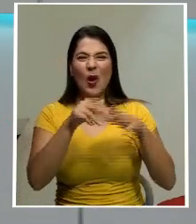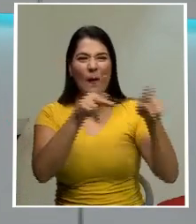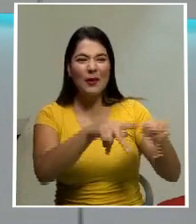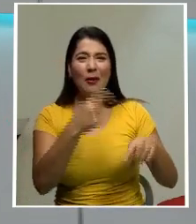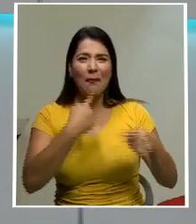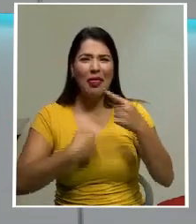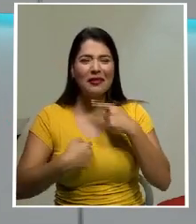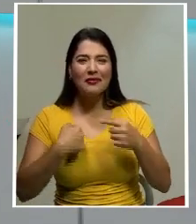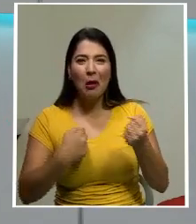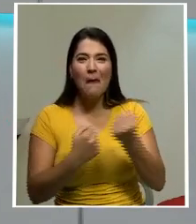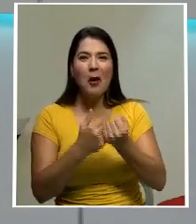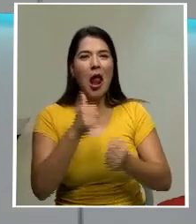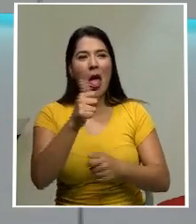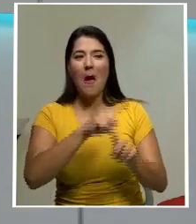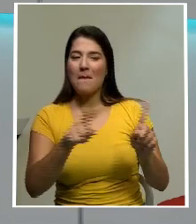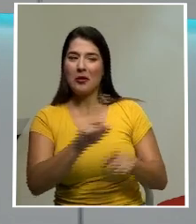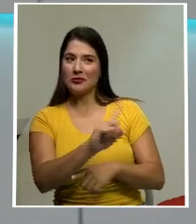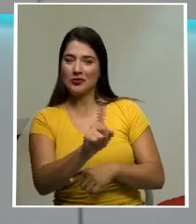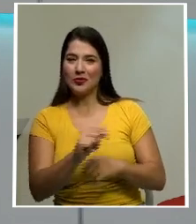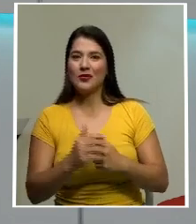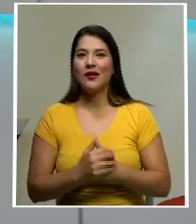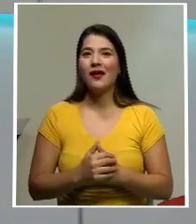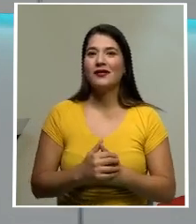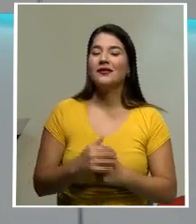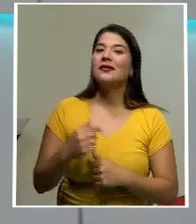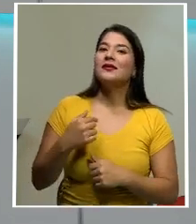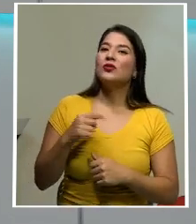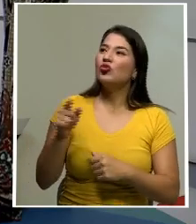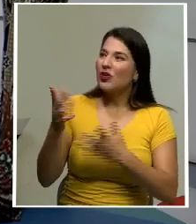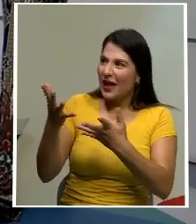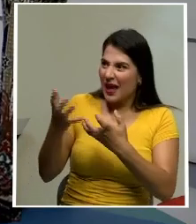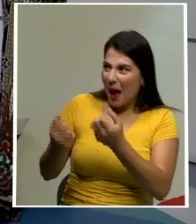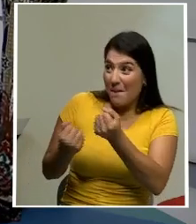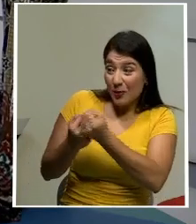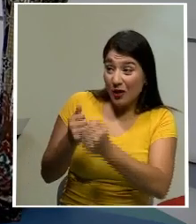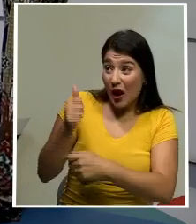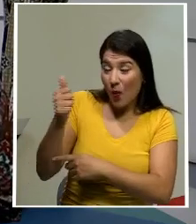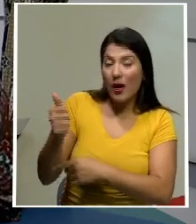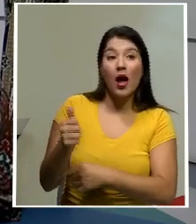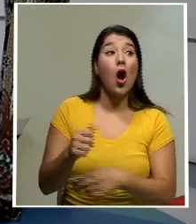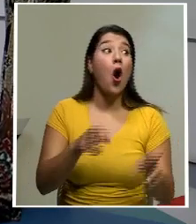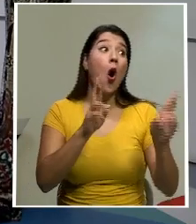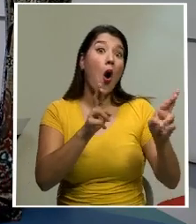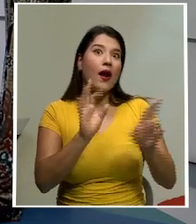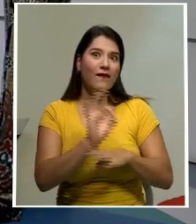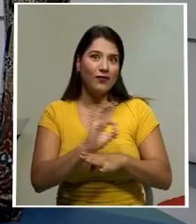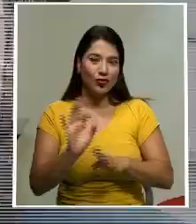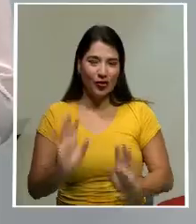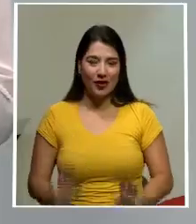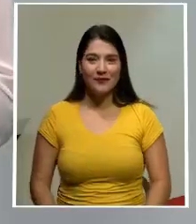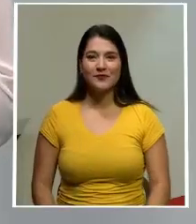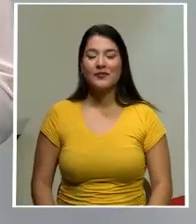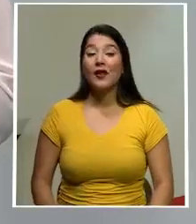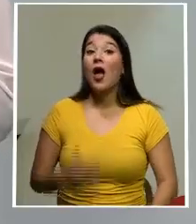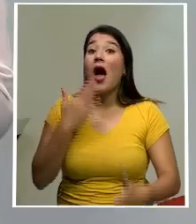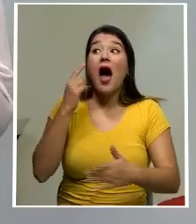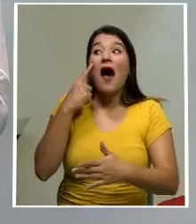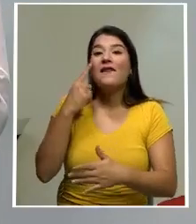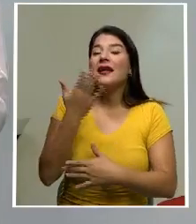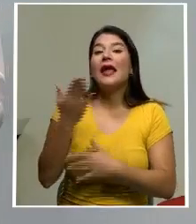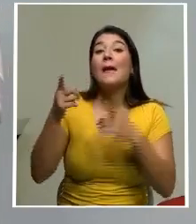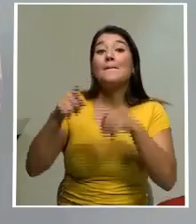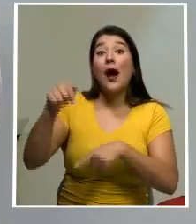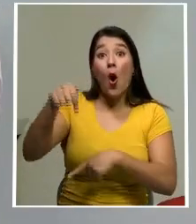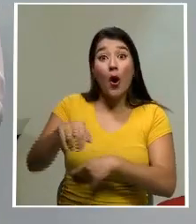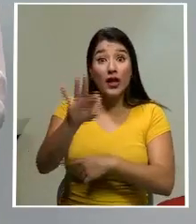no fue algo que... Rojinegra, no, viene para darle las vibras a su equipo, entonces. Sí, bueno, espero que funcione. Bueno, vamos a ver qué pasa hoy a partir